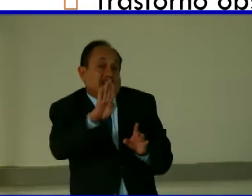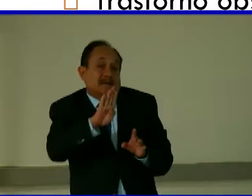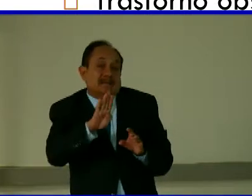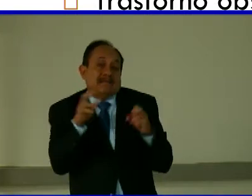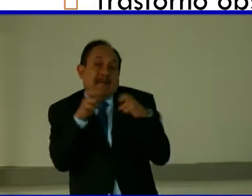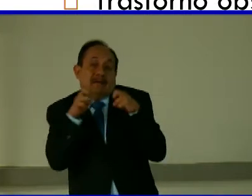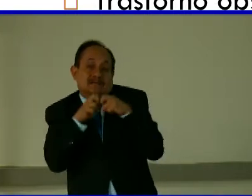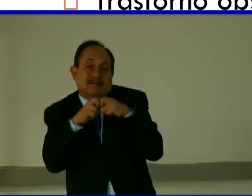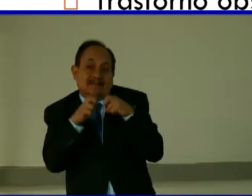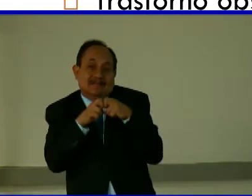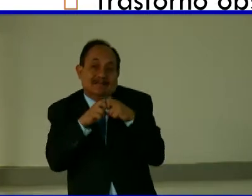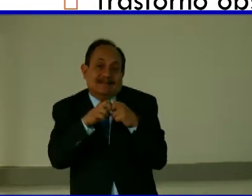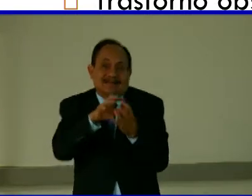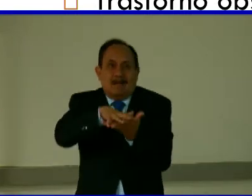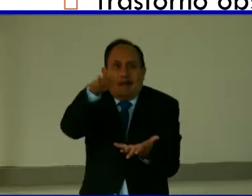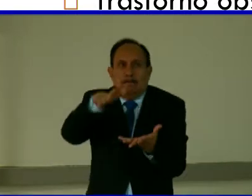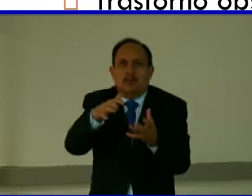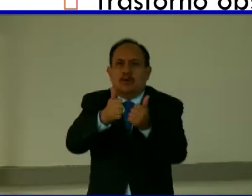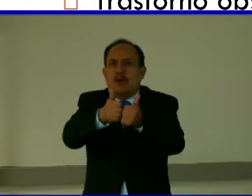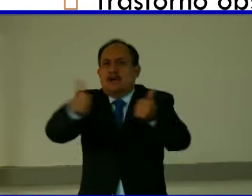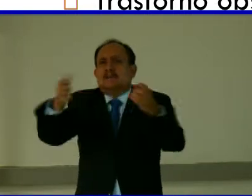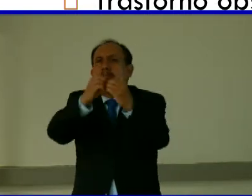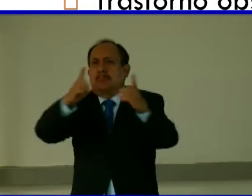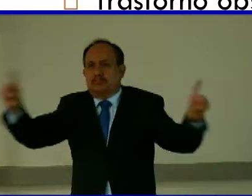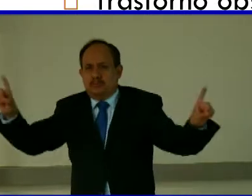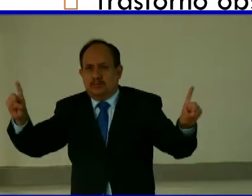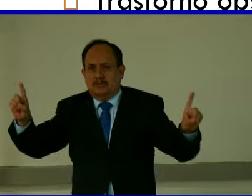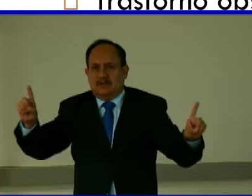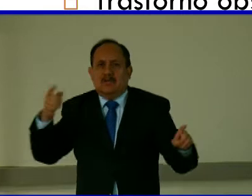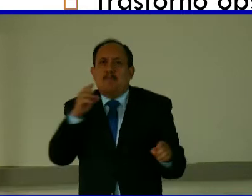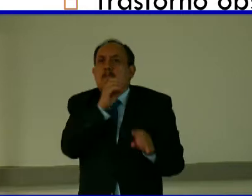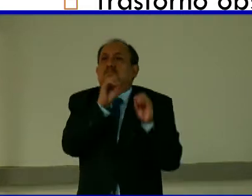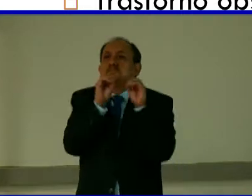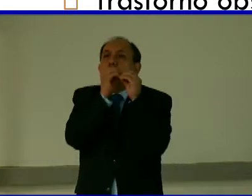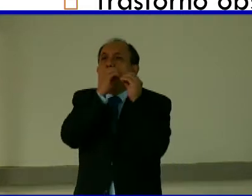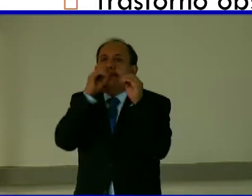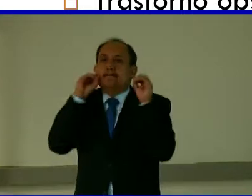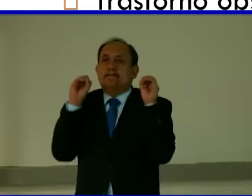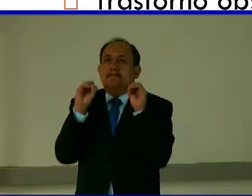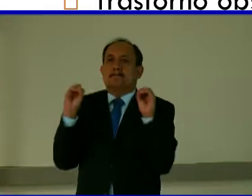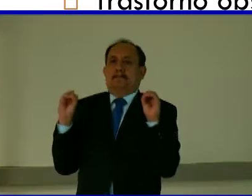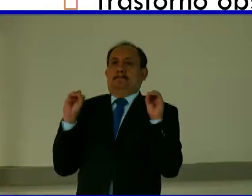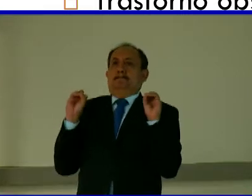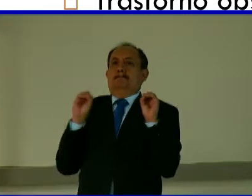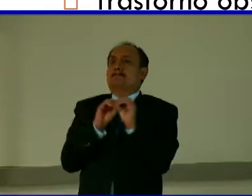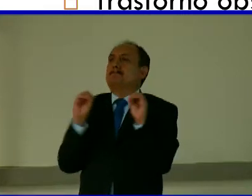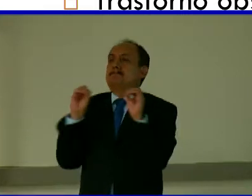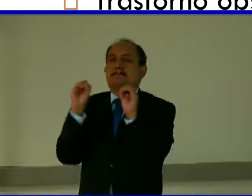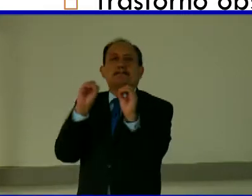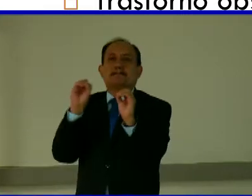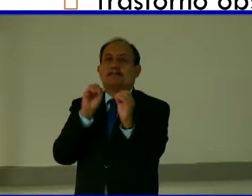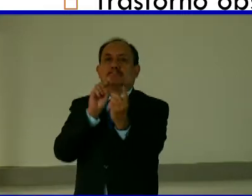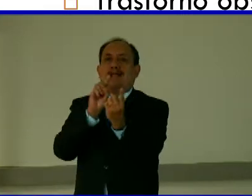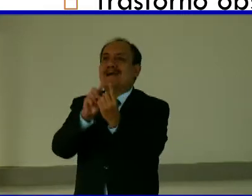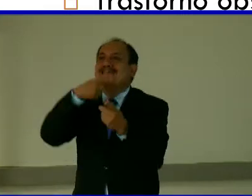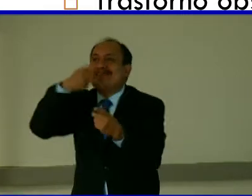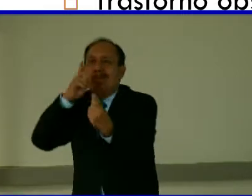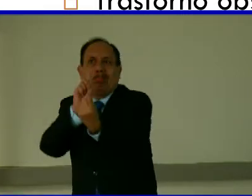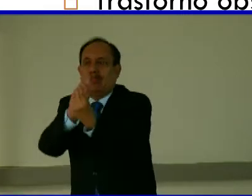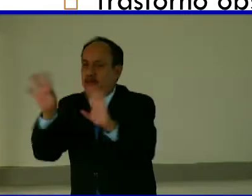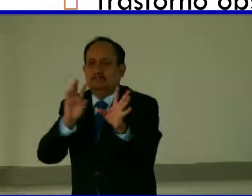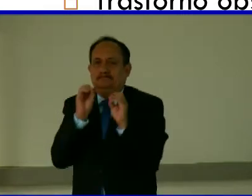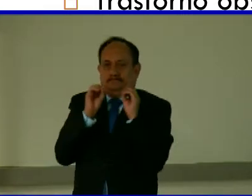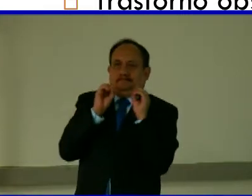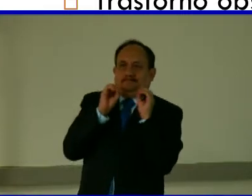de ansiedad por separación, mutismo selectivo, que son dificilísimos de manejar y la terapia cognitiva funciona muy bien.